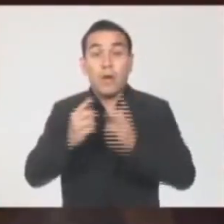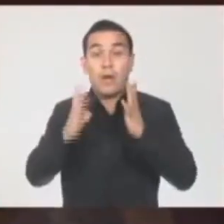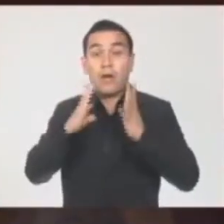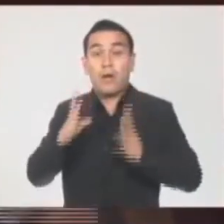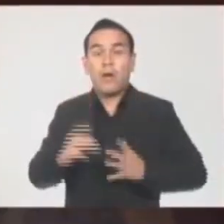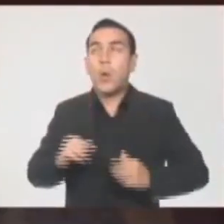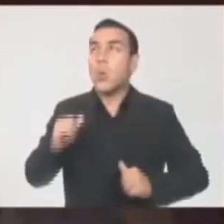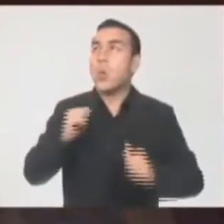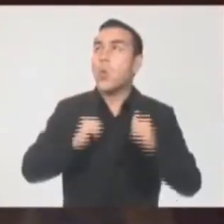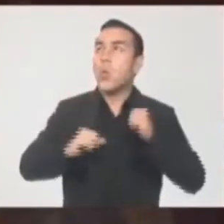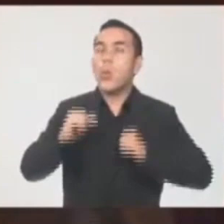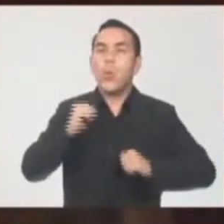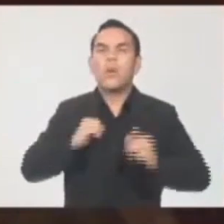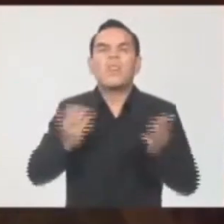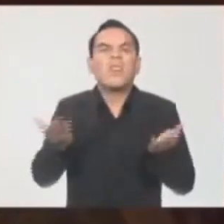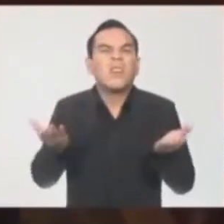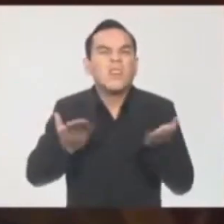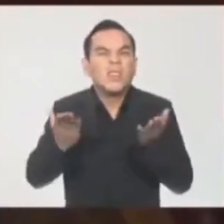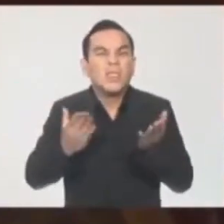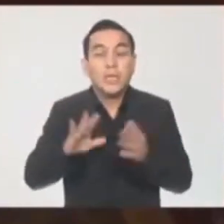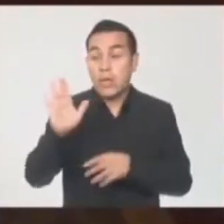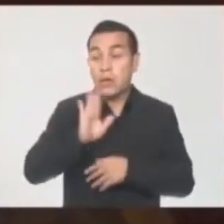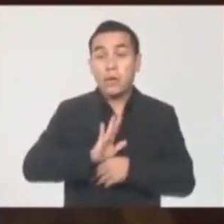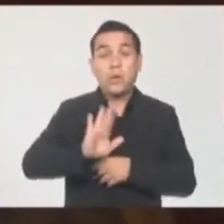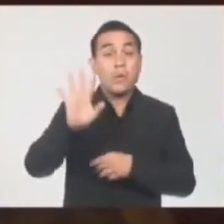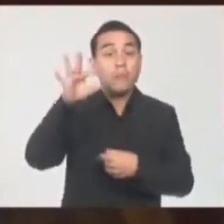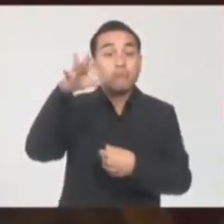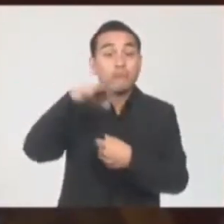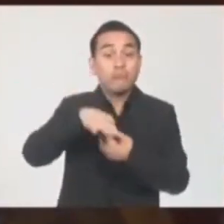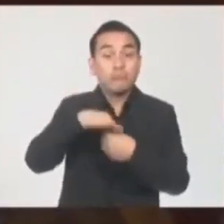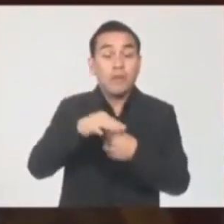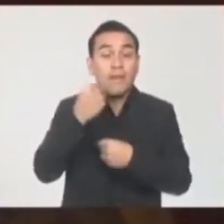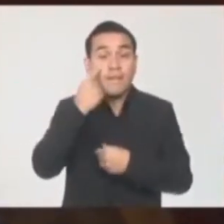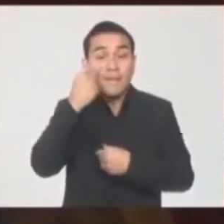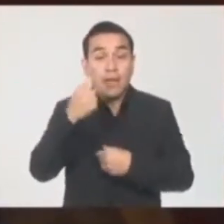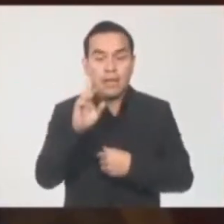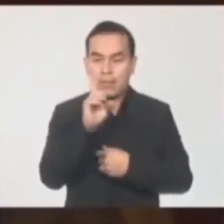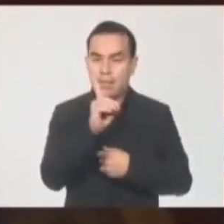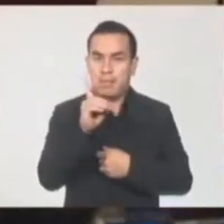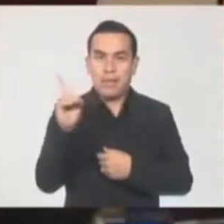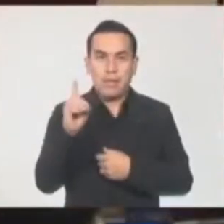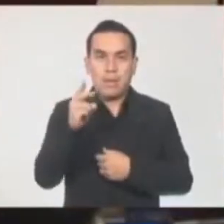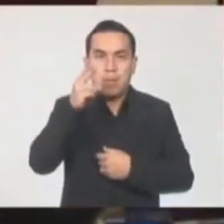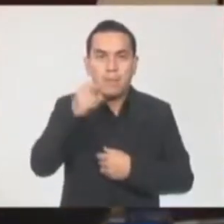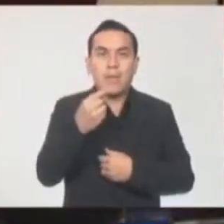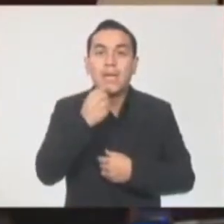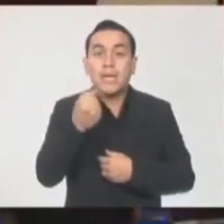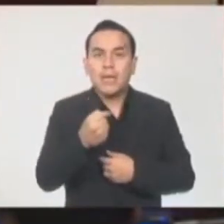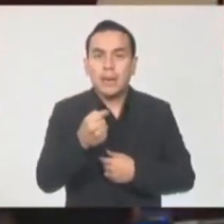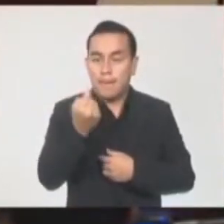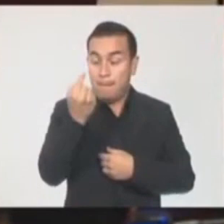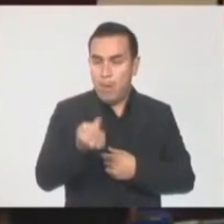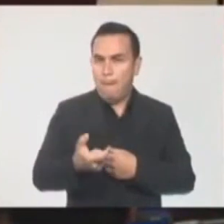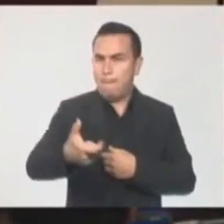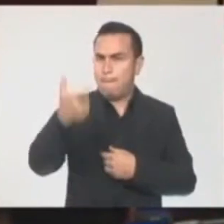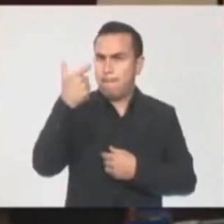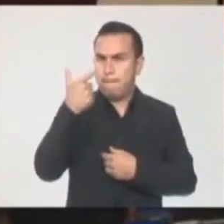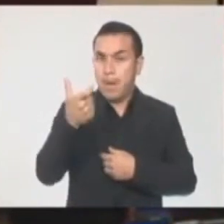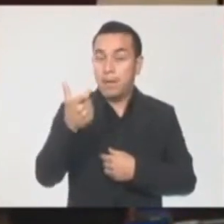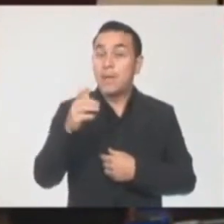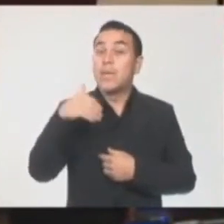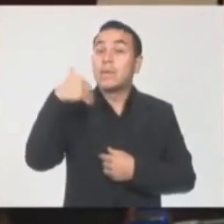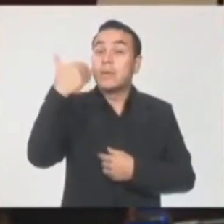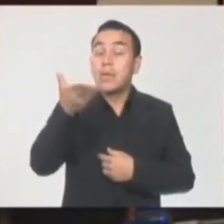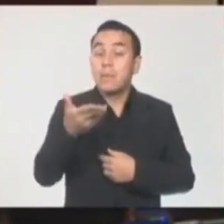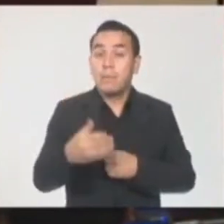invisible detrás, que nadie eligió. Lo vimos con la derecha, que tenía detrás a la oligarquía, y lo vimos con la izquierda,